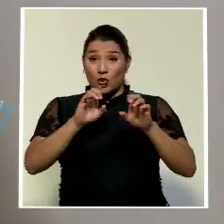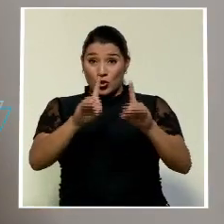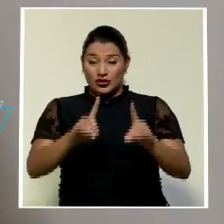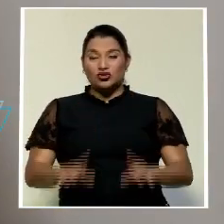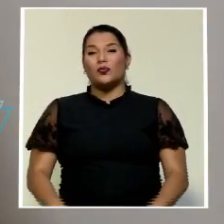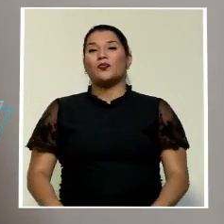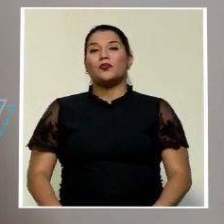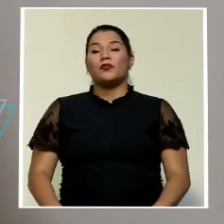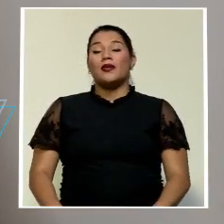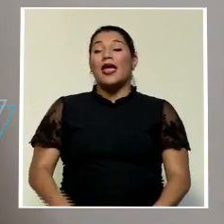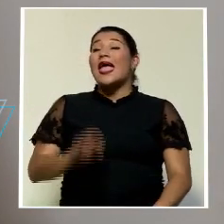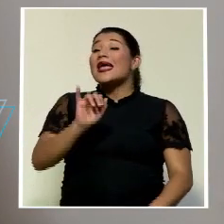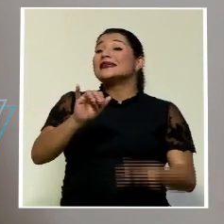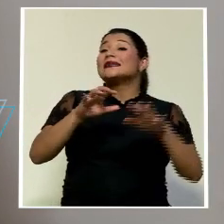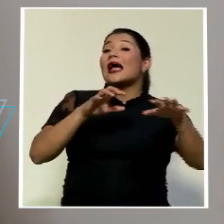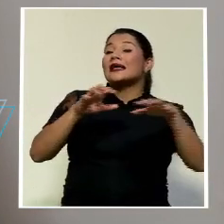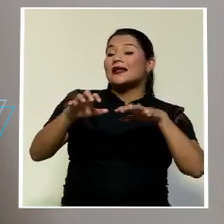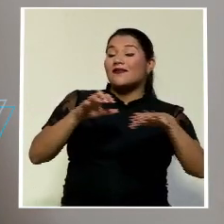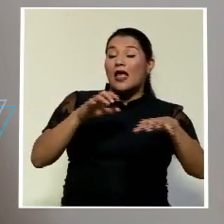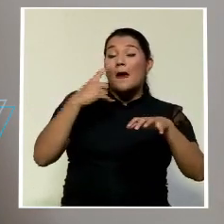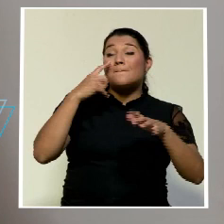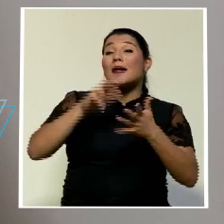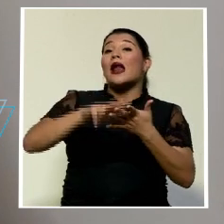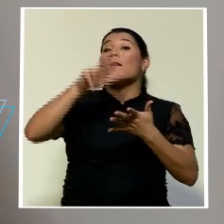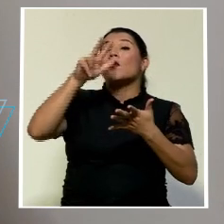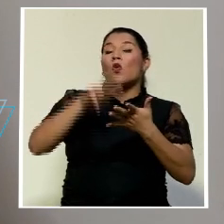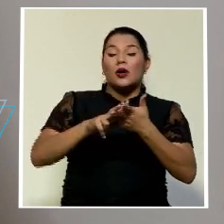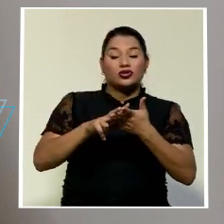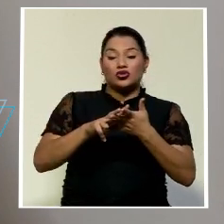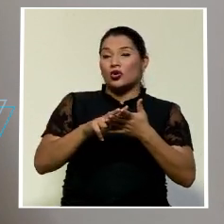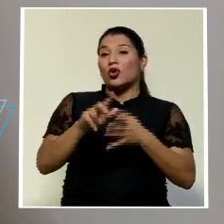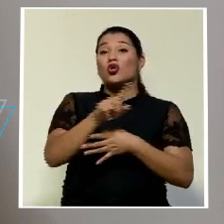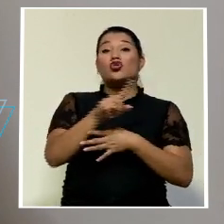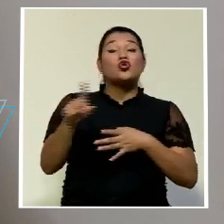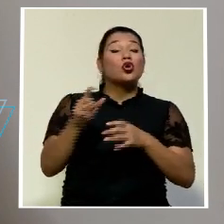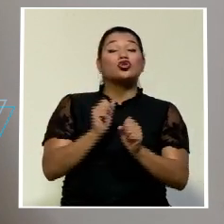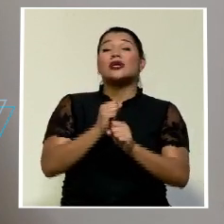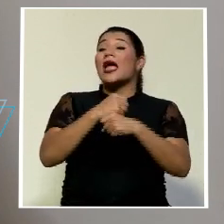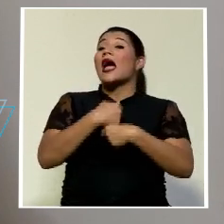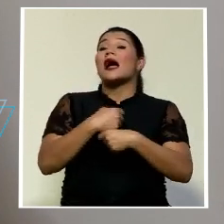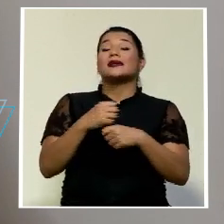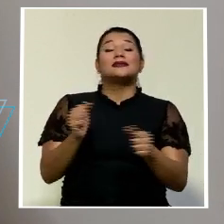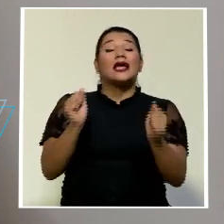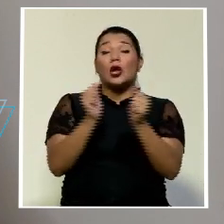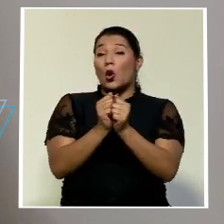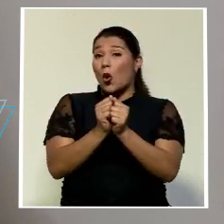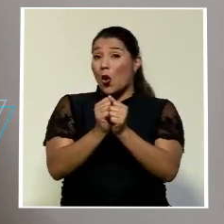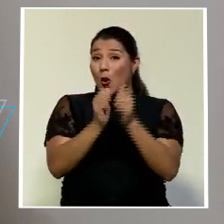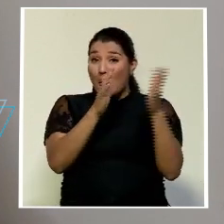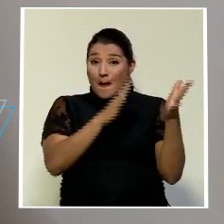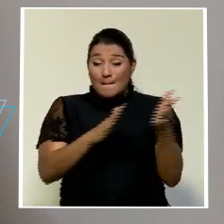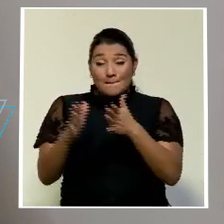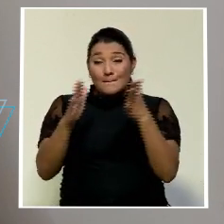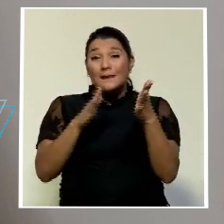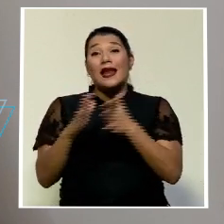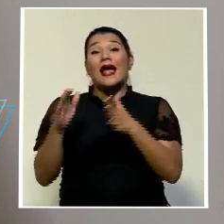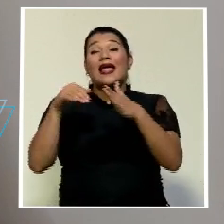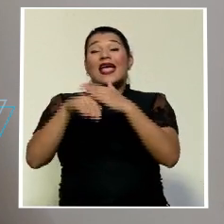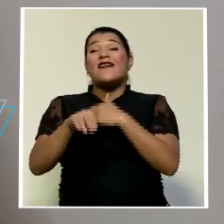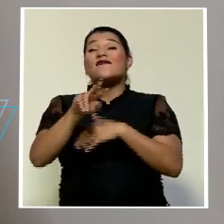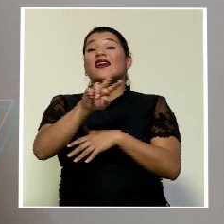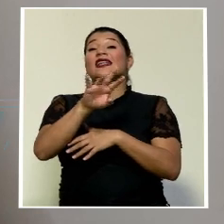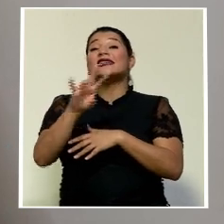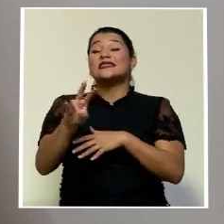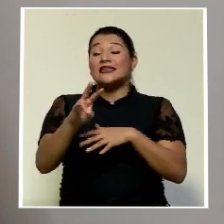actividades de aprobación y seguimiento no se realizan de forma sistemática y planificada en las 27 direcciones regionales del MEP. La normativa